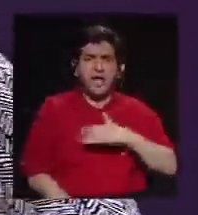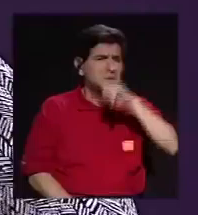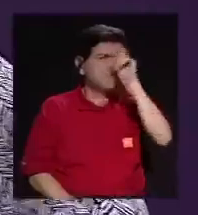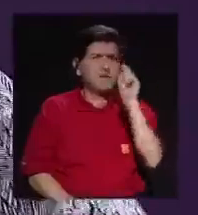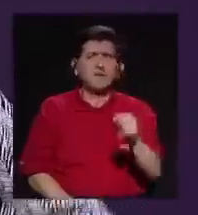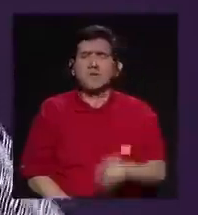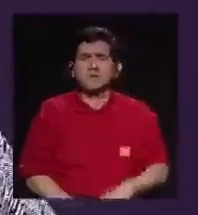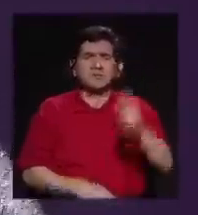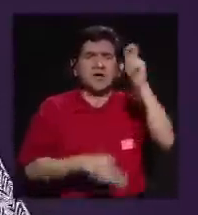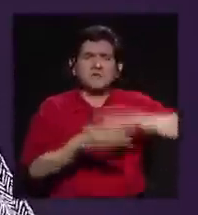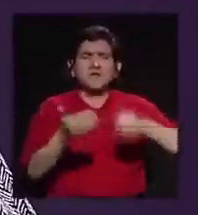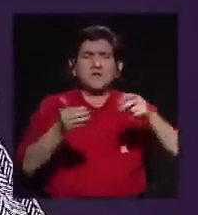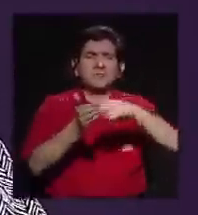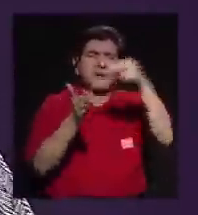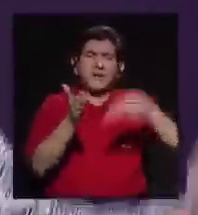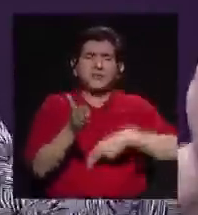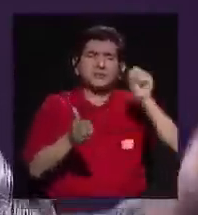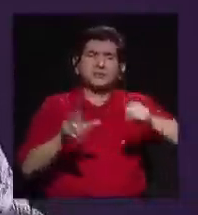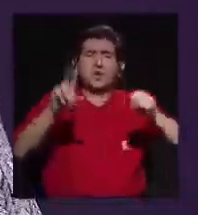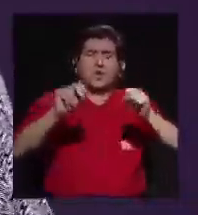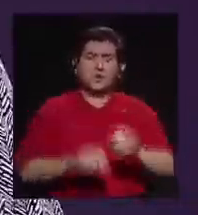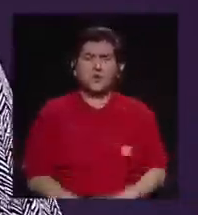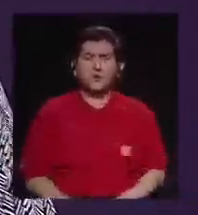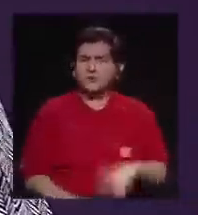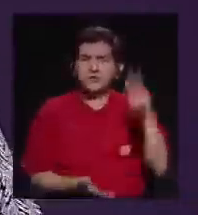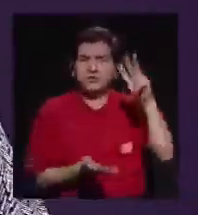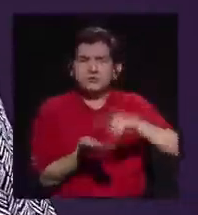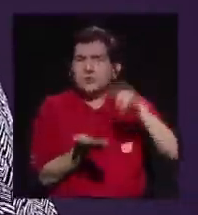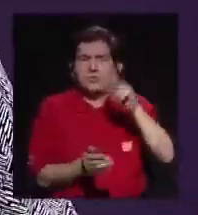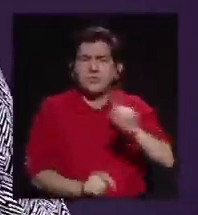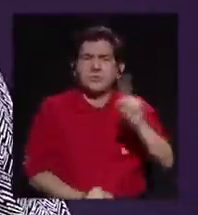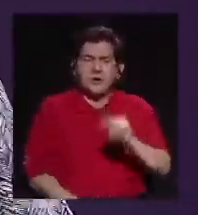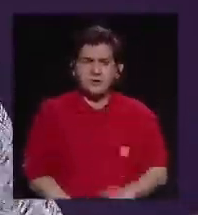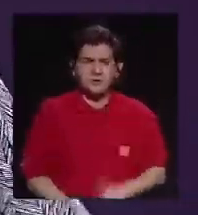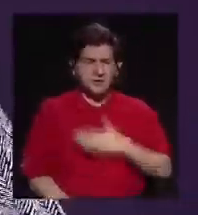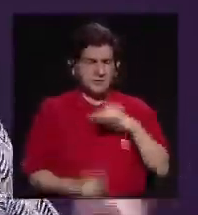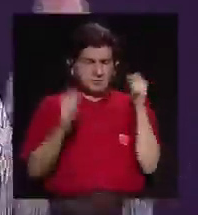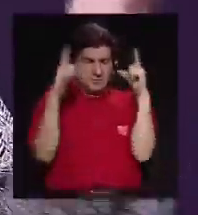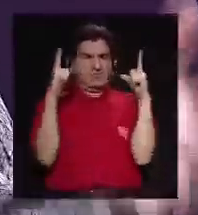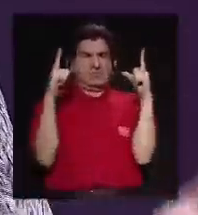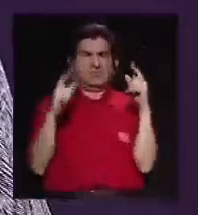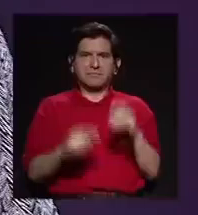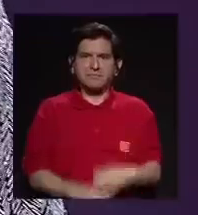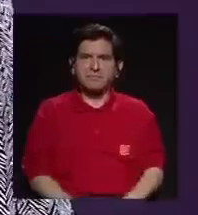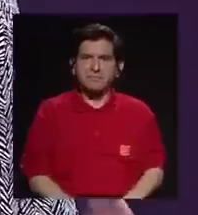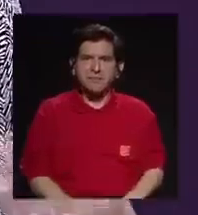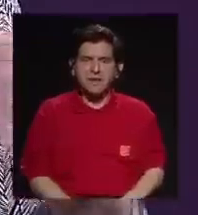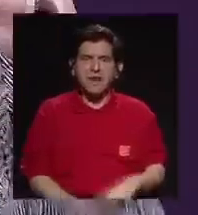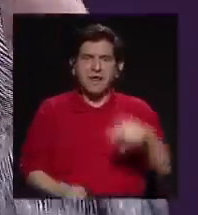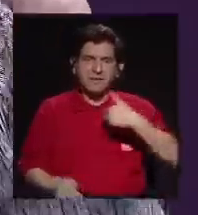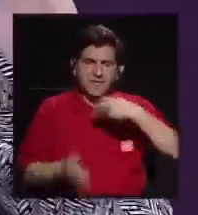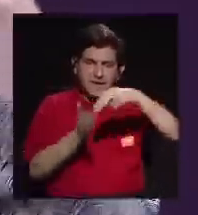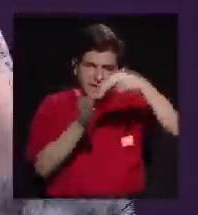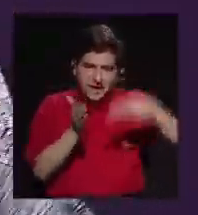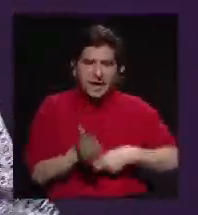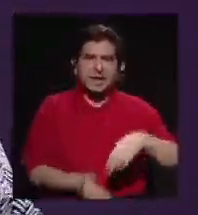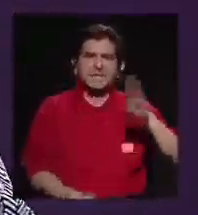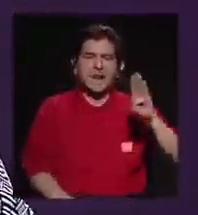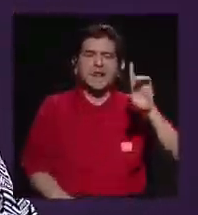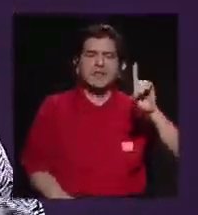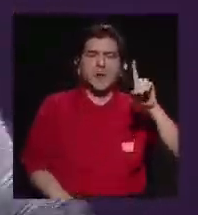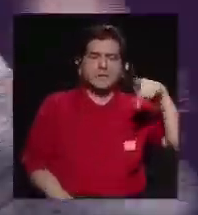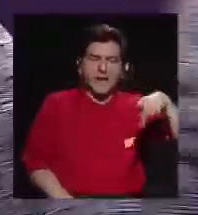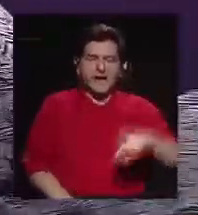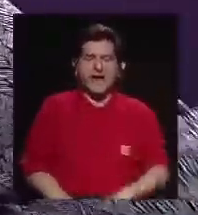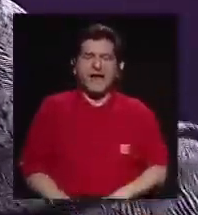preguntaron si había que firmar la convención o no, entonces no hay que aplicarla, ¿verdad? A mí eso me impactó. No es eso, tenemos una convención Belém do Pará, tenemos una